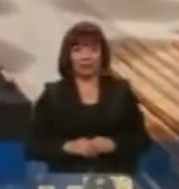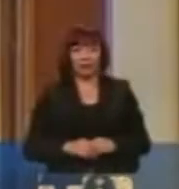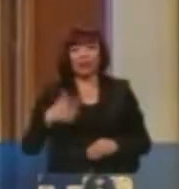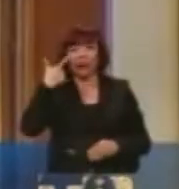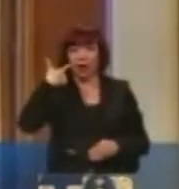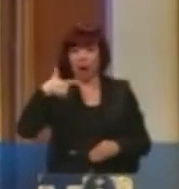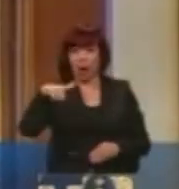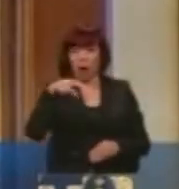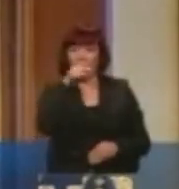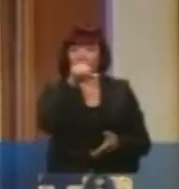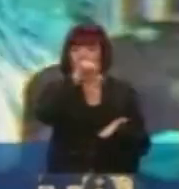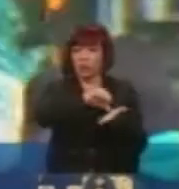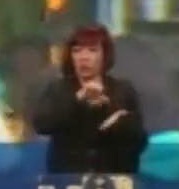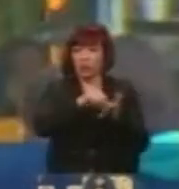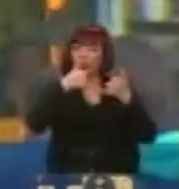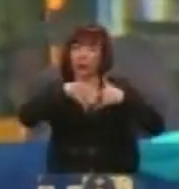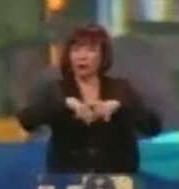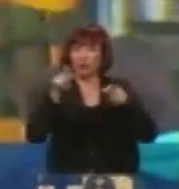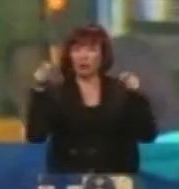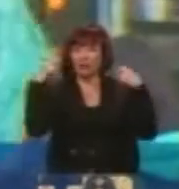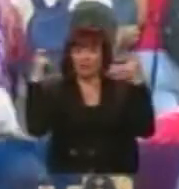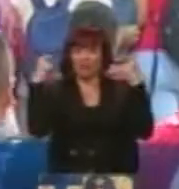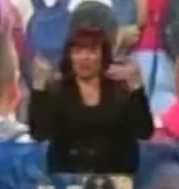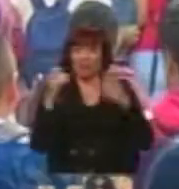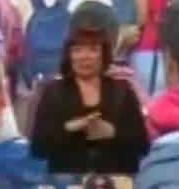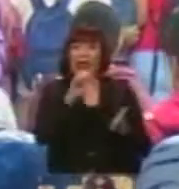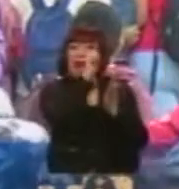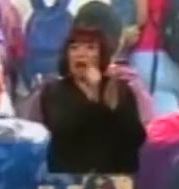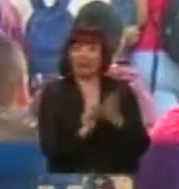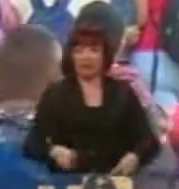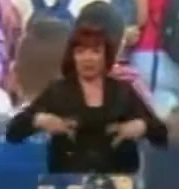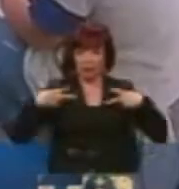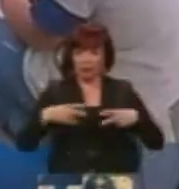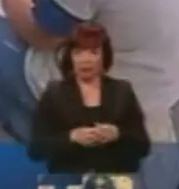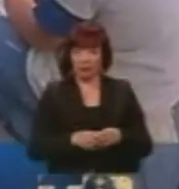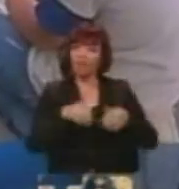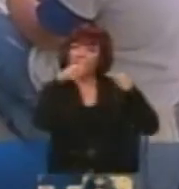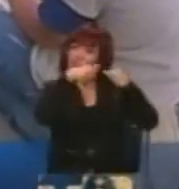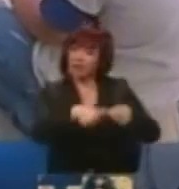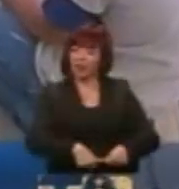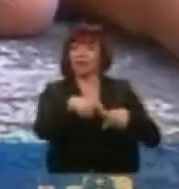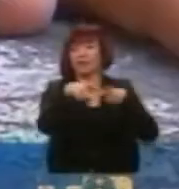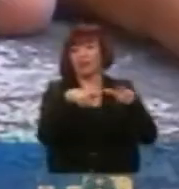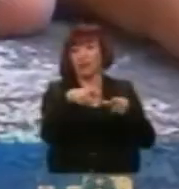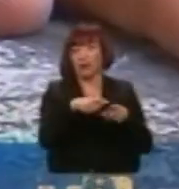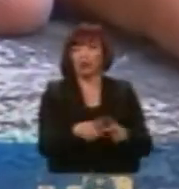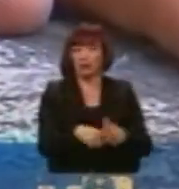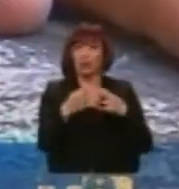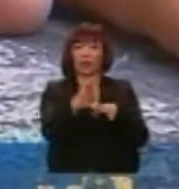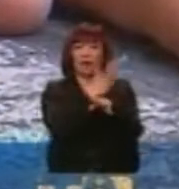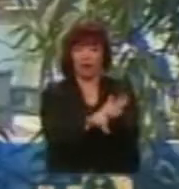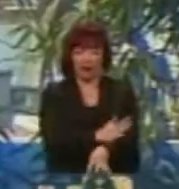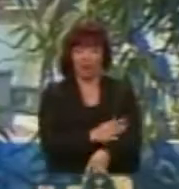Loja será la sede permanente del Festival Internacional de las Artes Vivas. Se quedará en el lugar donde nació este espacio para la